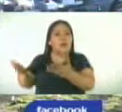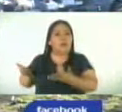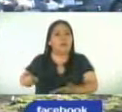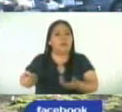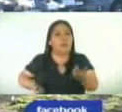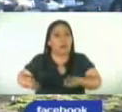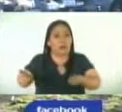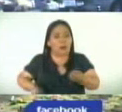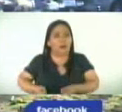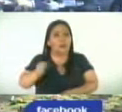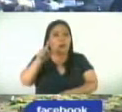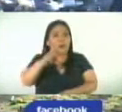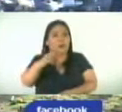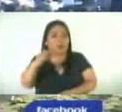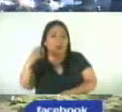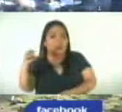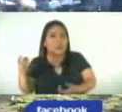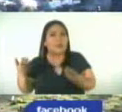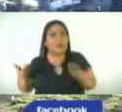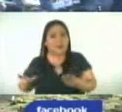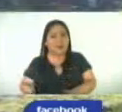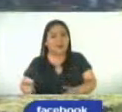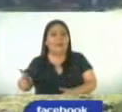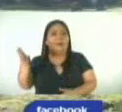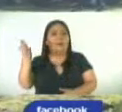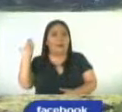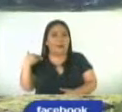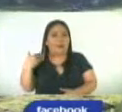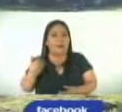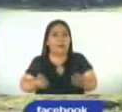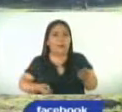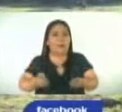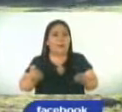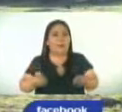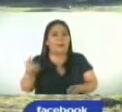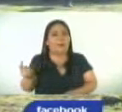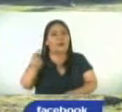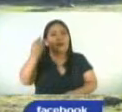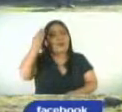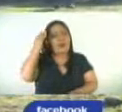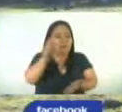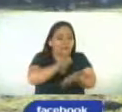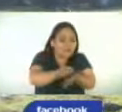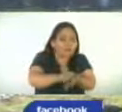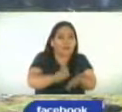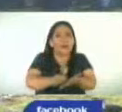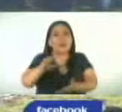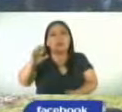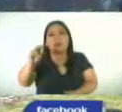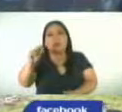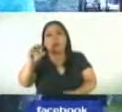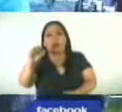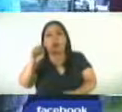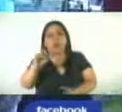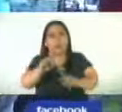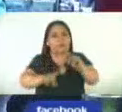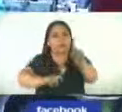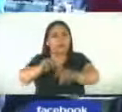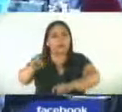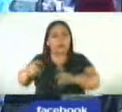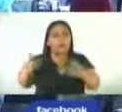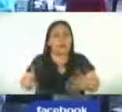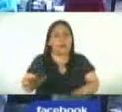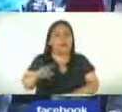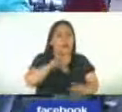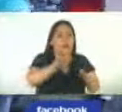que fueron utilizados para el desplazamiento de censistas. Hasta la fecha, la DOM ha intervenido más de